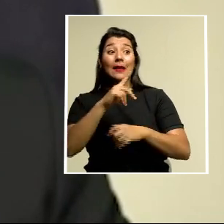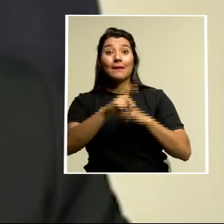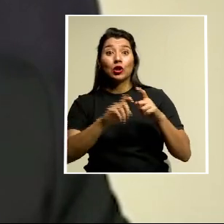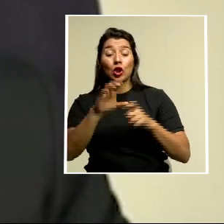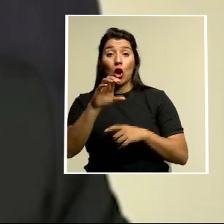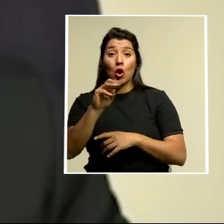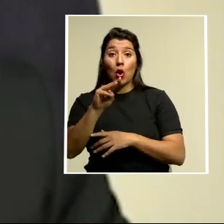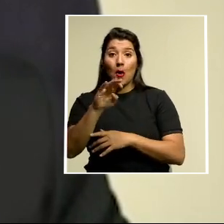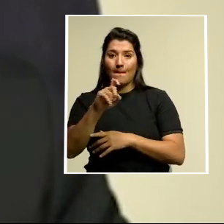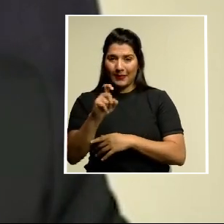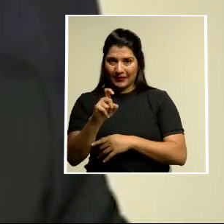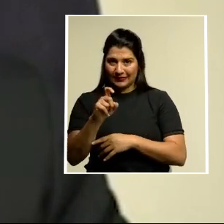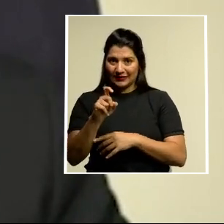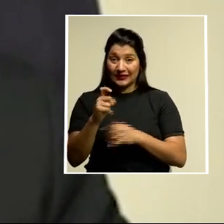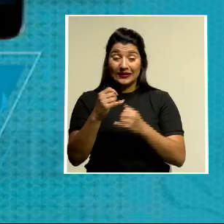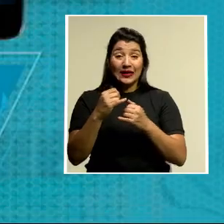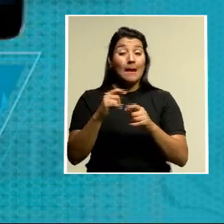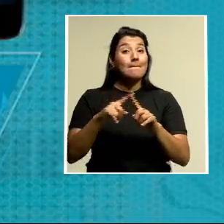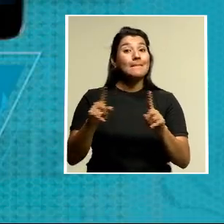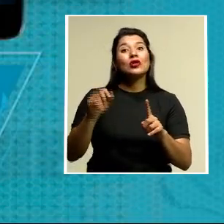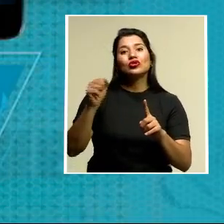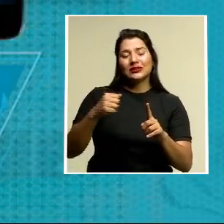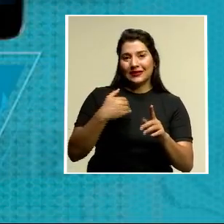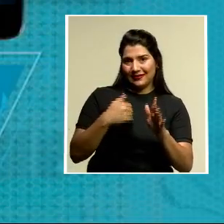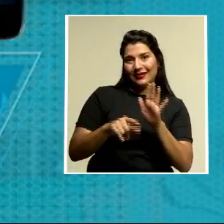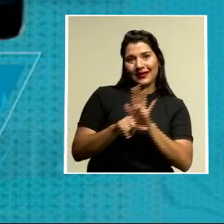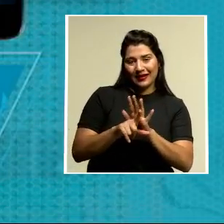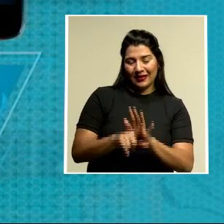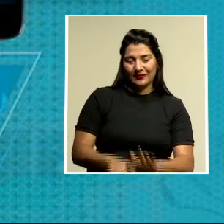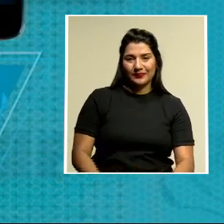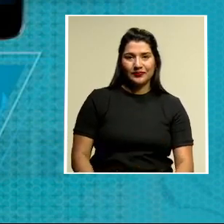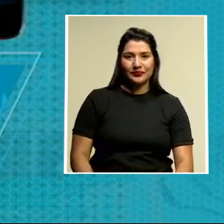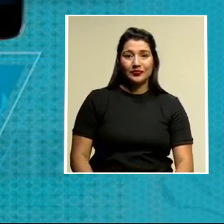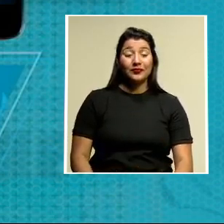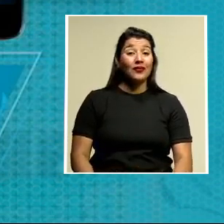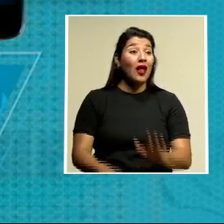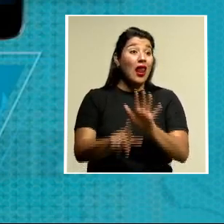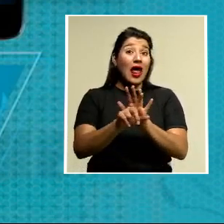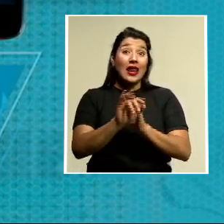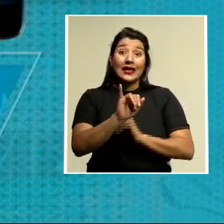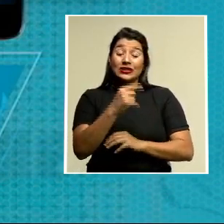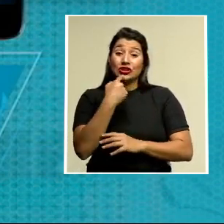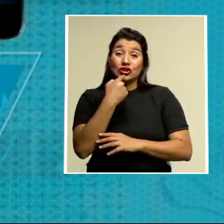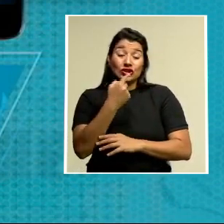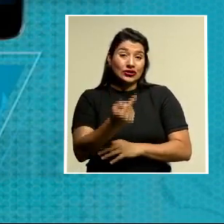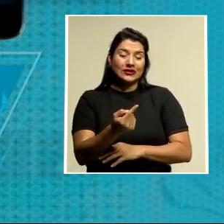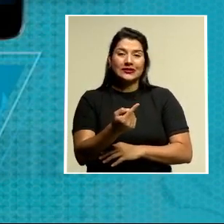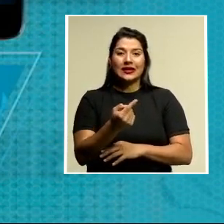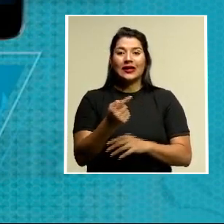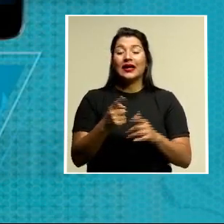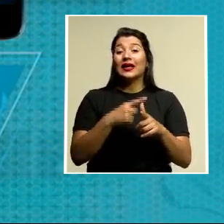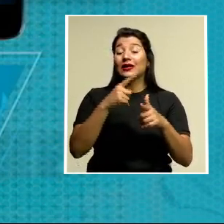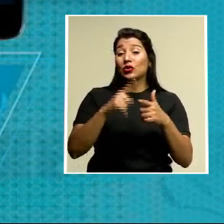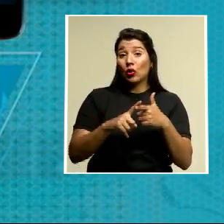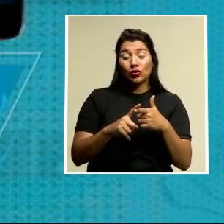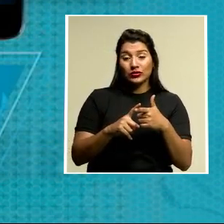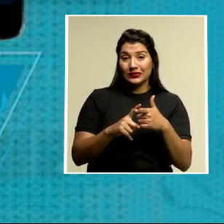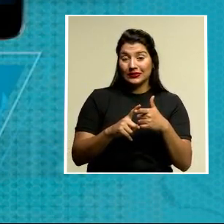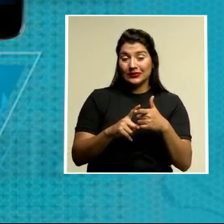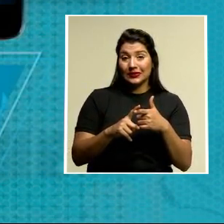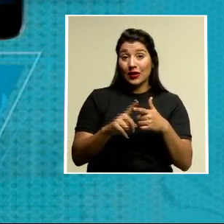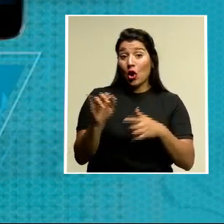embajador ni está metido en temas de relaciones internacionales. El especialista recalcó que aunque el nombramiento de los